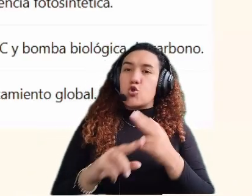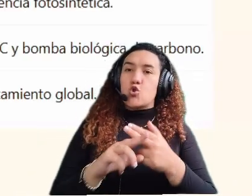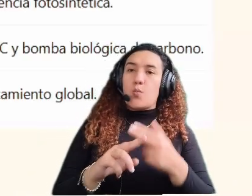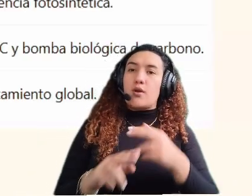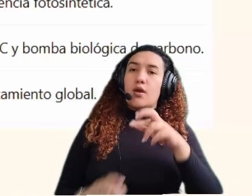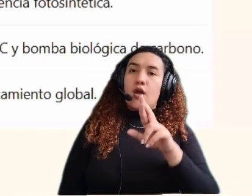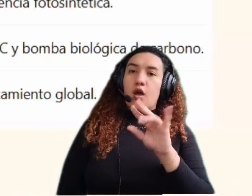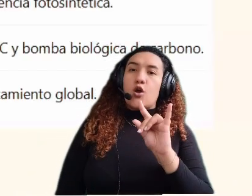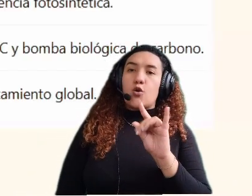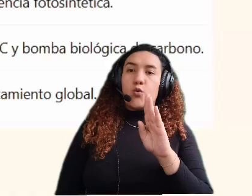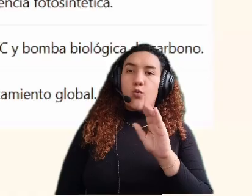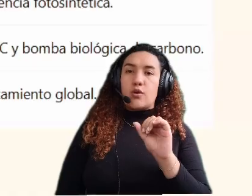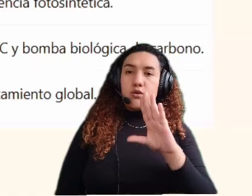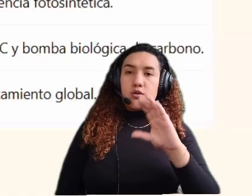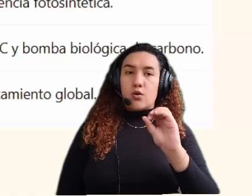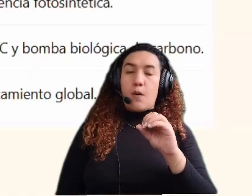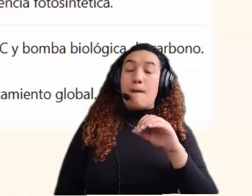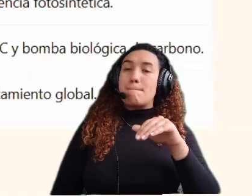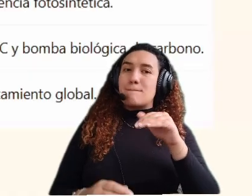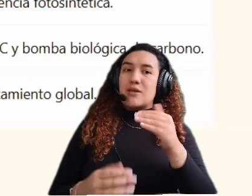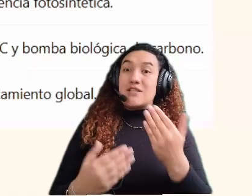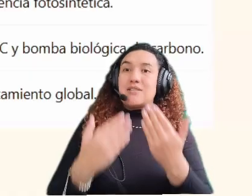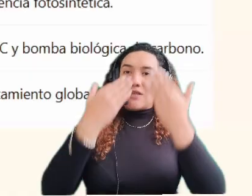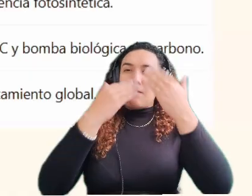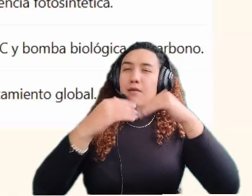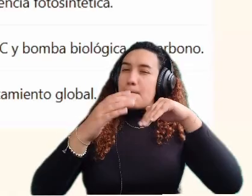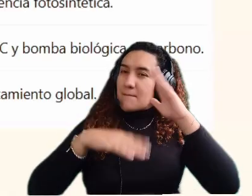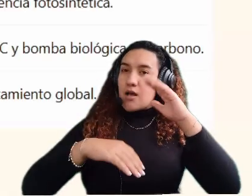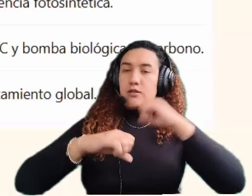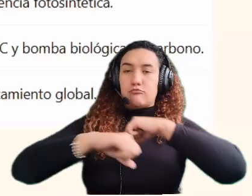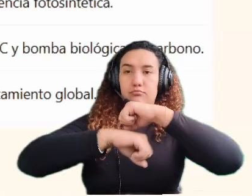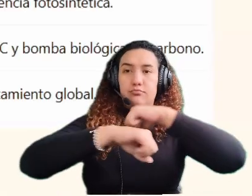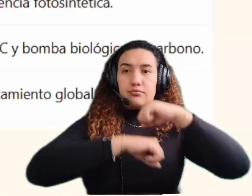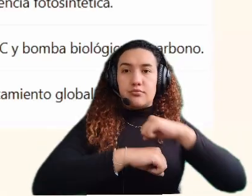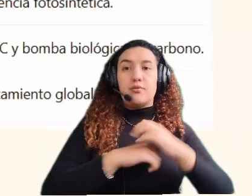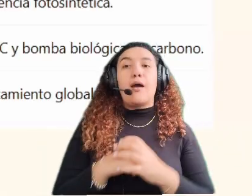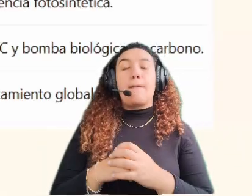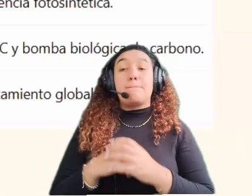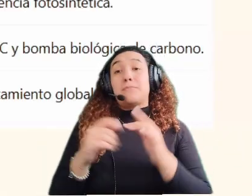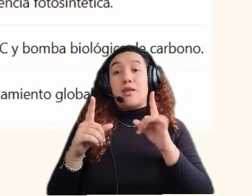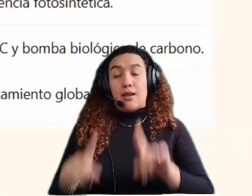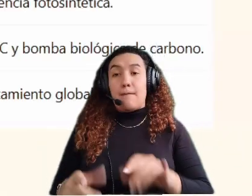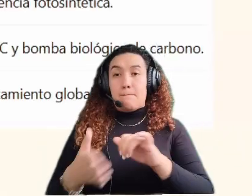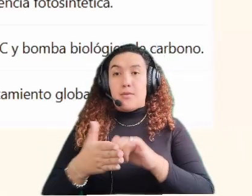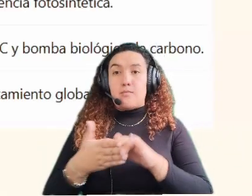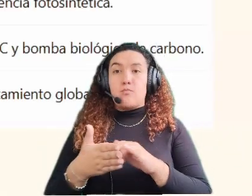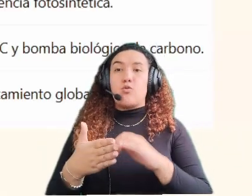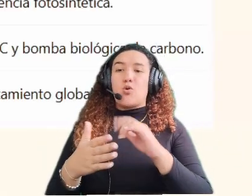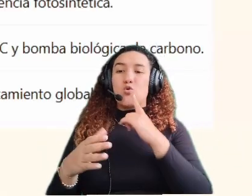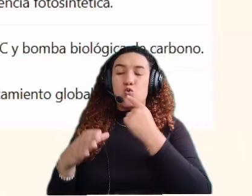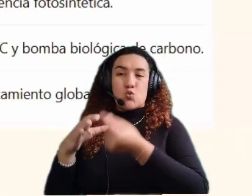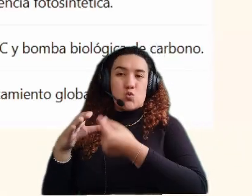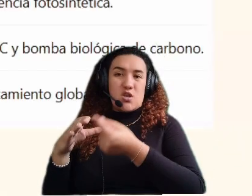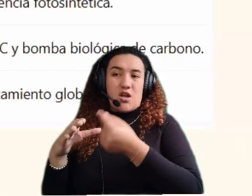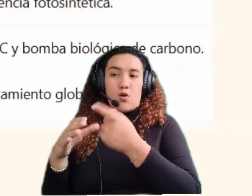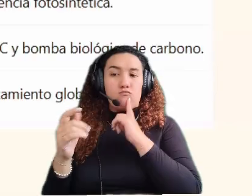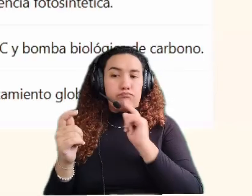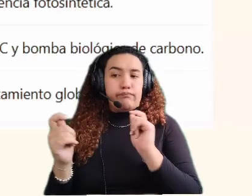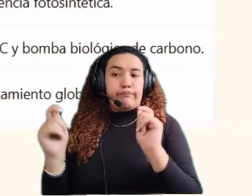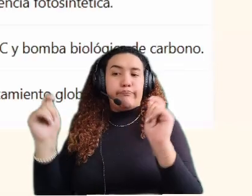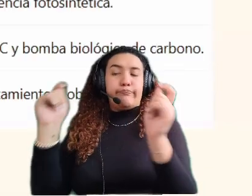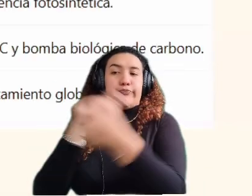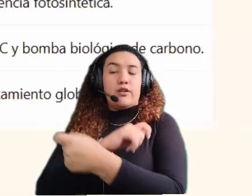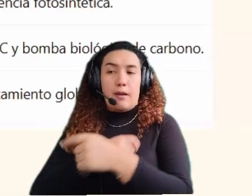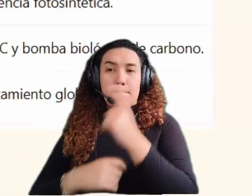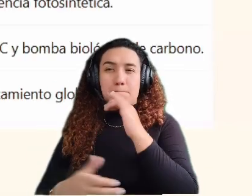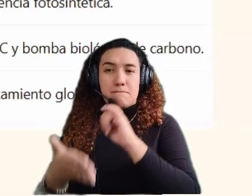de la enzima rubisco, aumentando su eficiencia. Y la migración de cloroplastos, que es un proceso celular que cambia